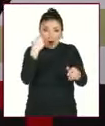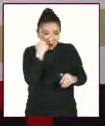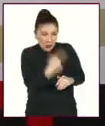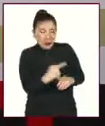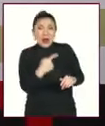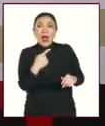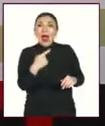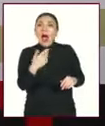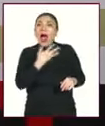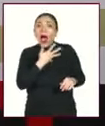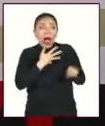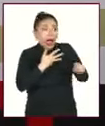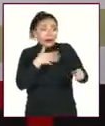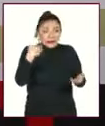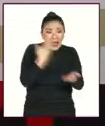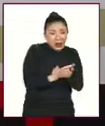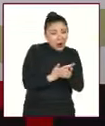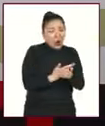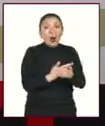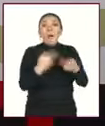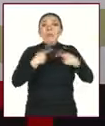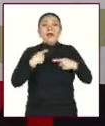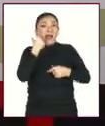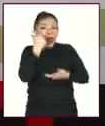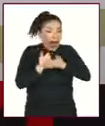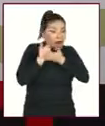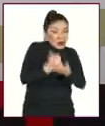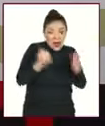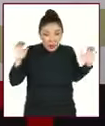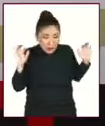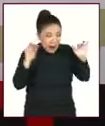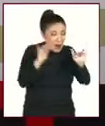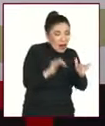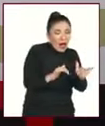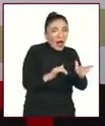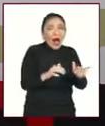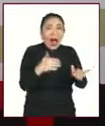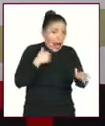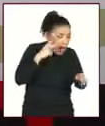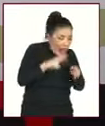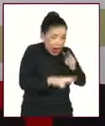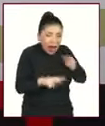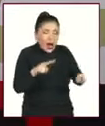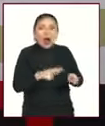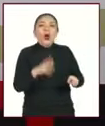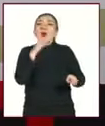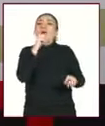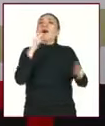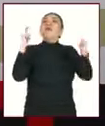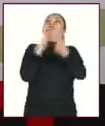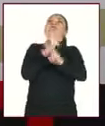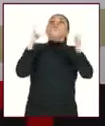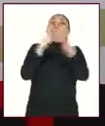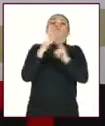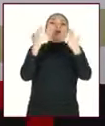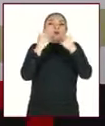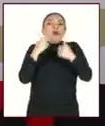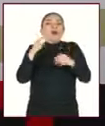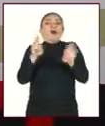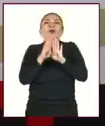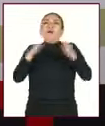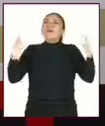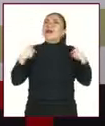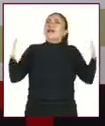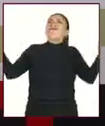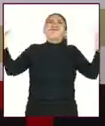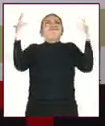todo el mundo quiere llegar a ayudar. Exacto. Y más que ayudar, lo que hacen es que pues impiden el flujo de aire. Entonces, muchas veces